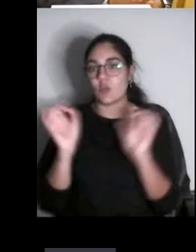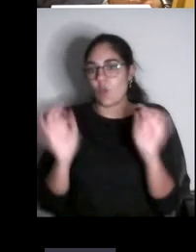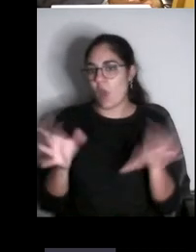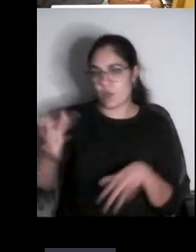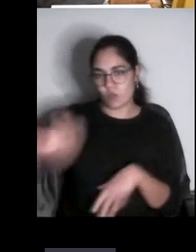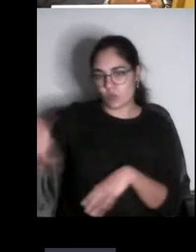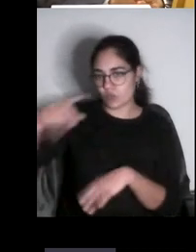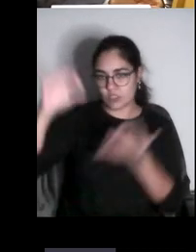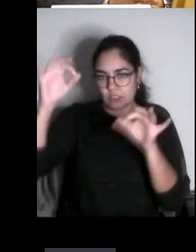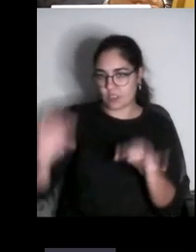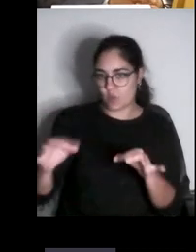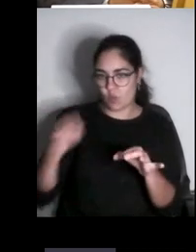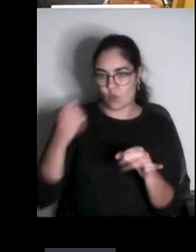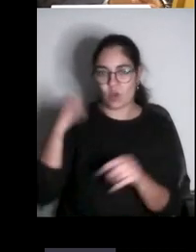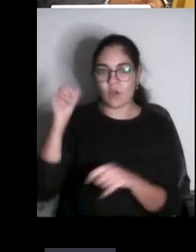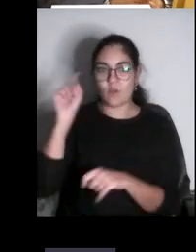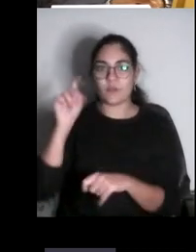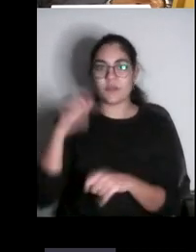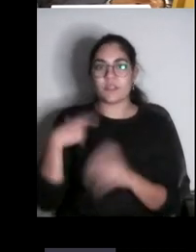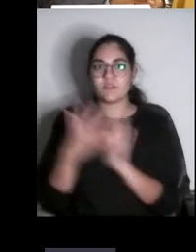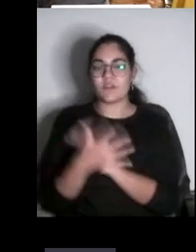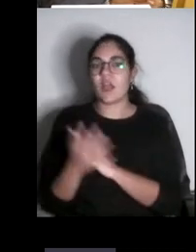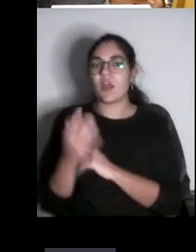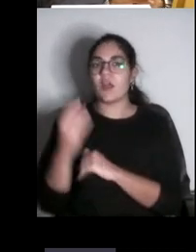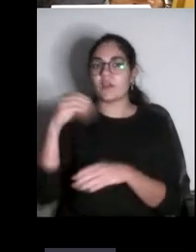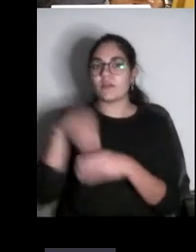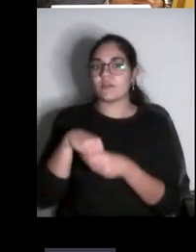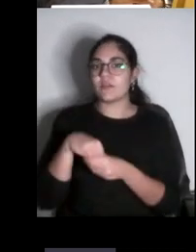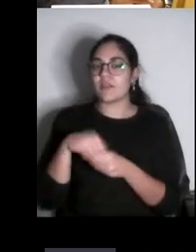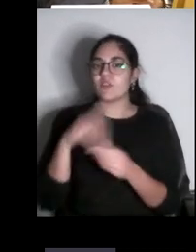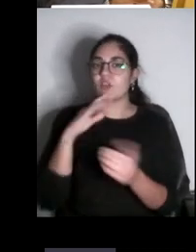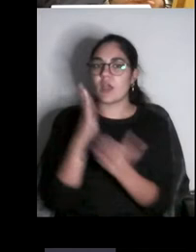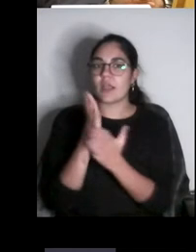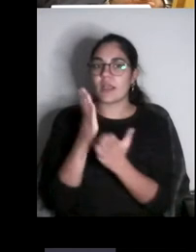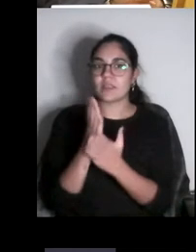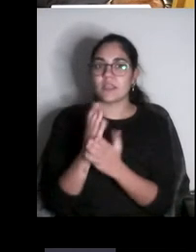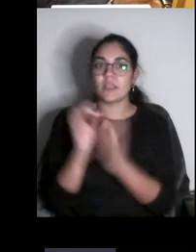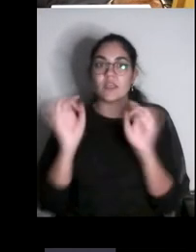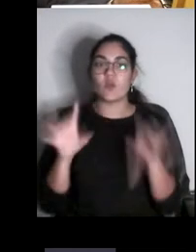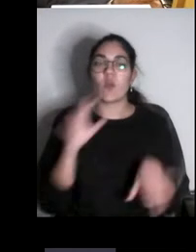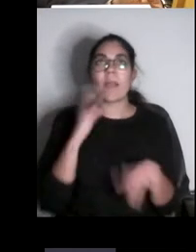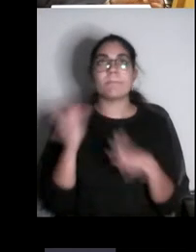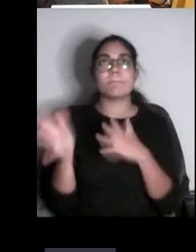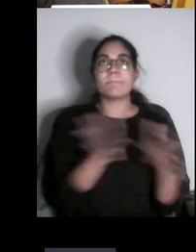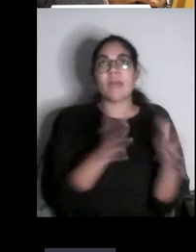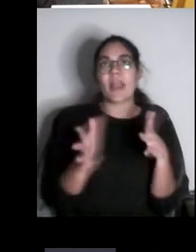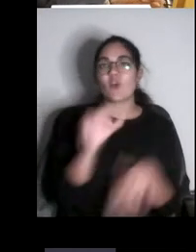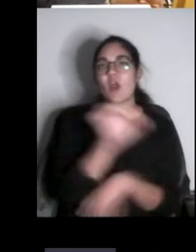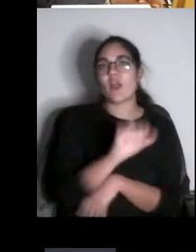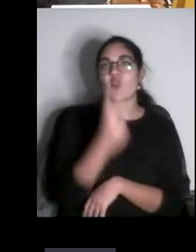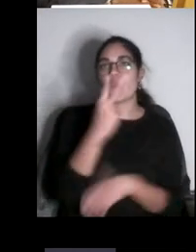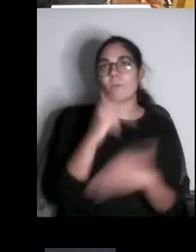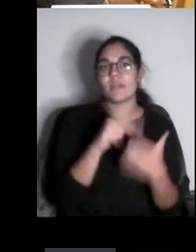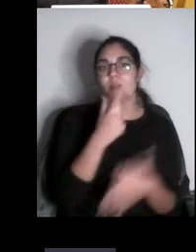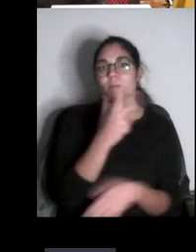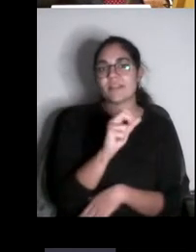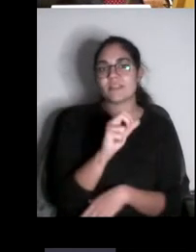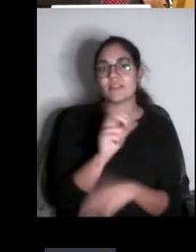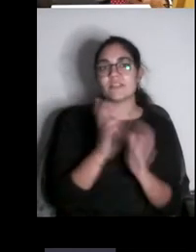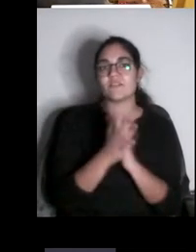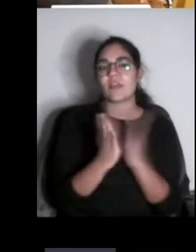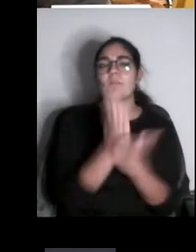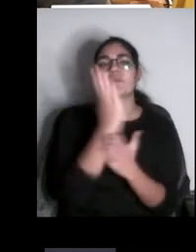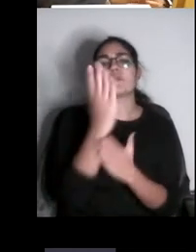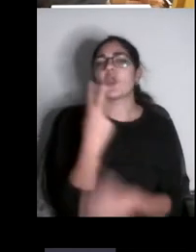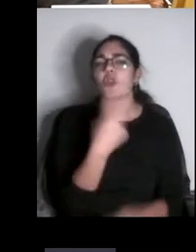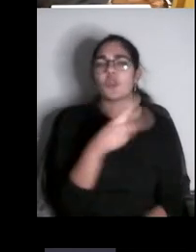mismo, 4 semanas. Les decía a mediados de marzo de 2020 que iba a ser una interrupción de 2 semanas, que